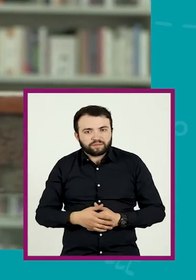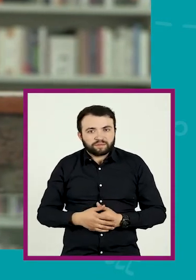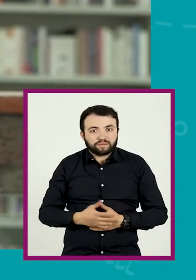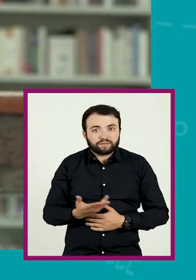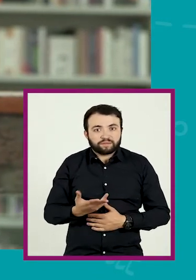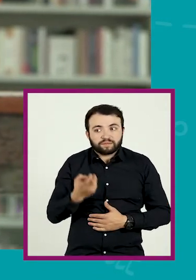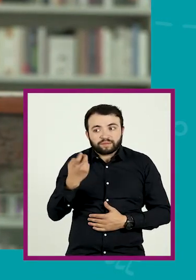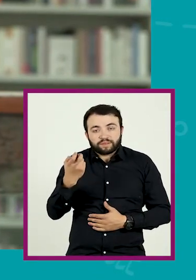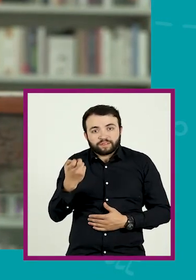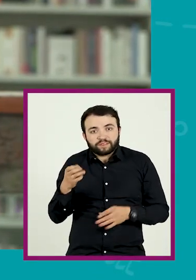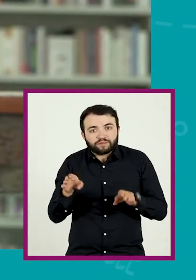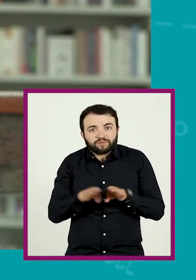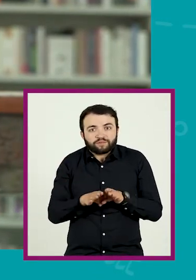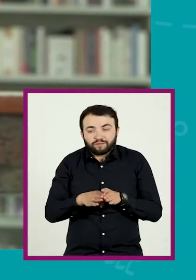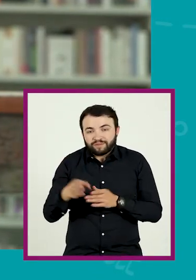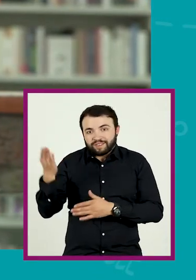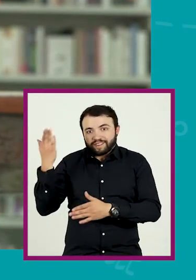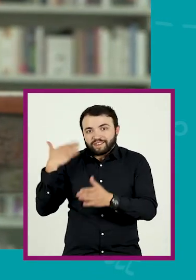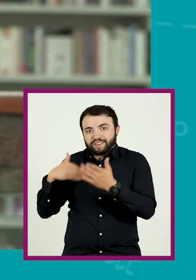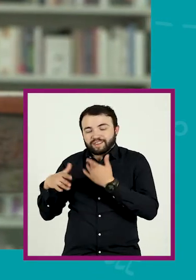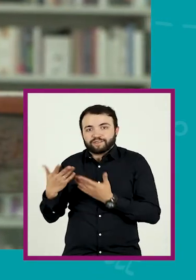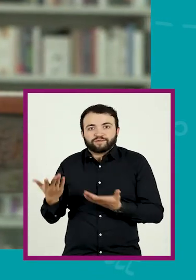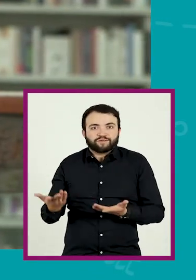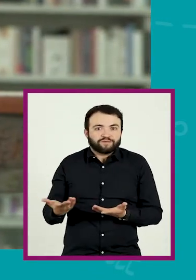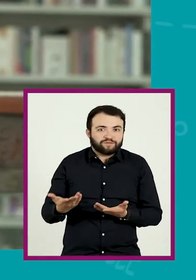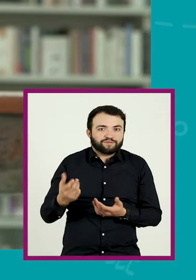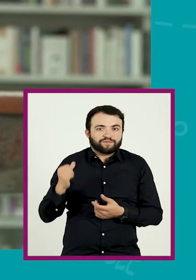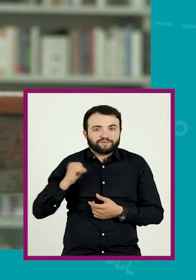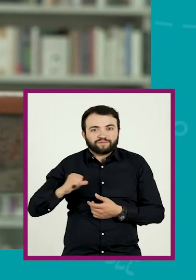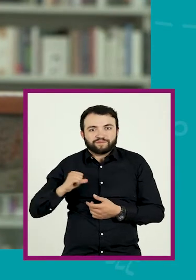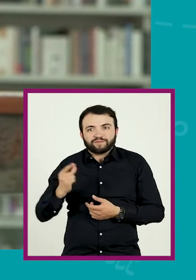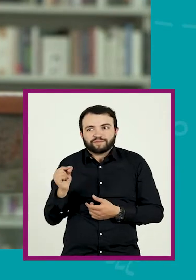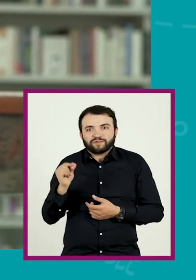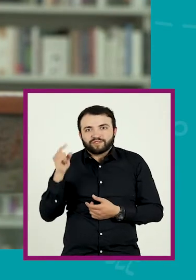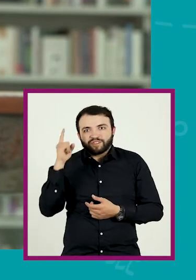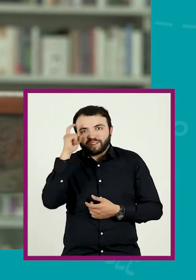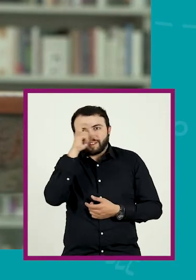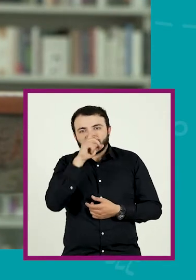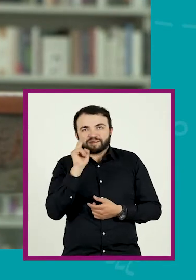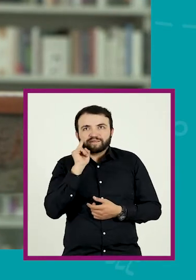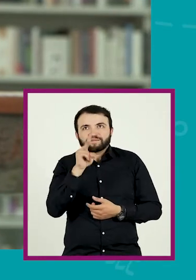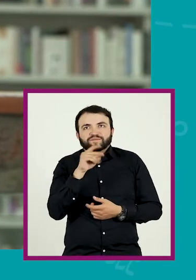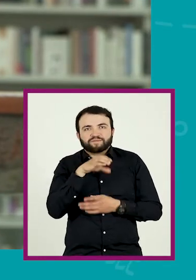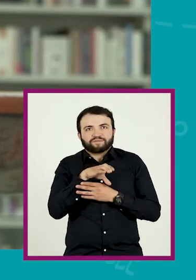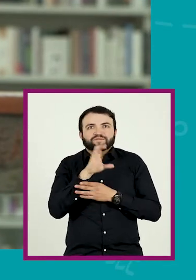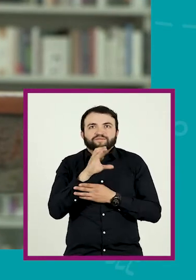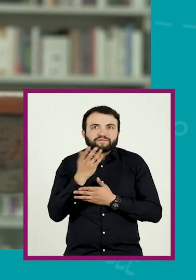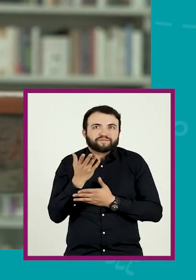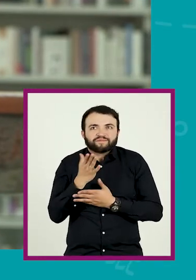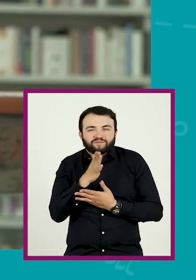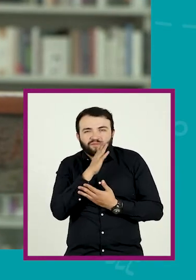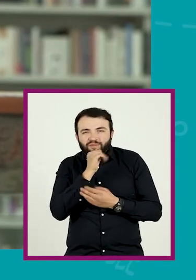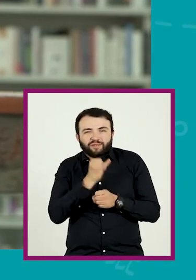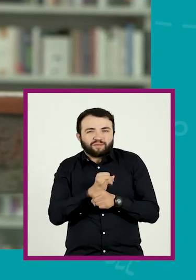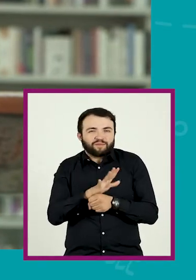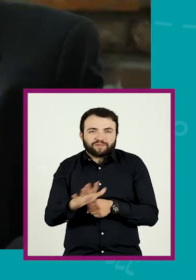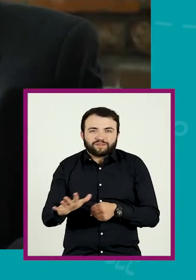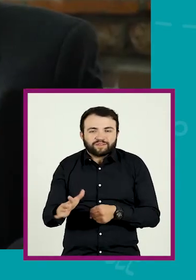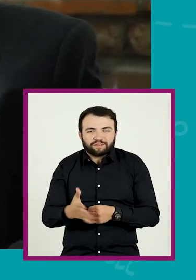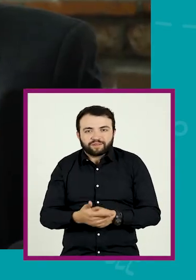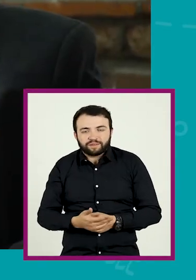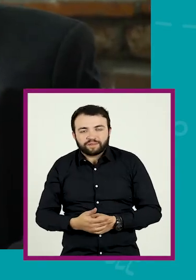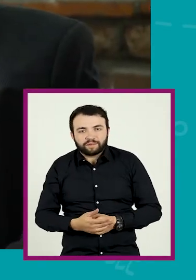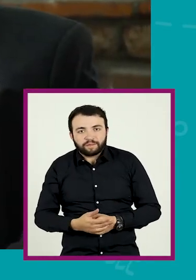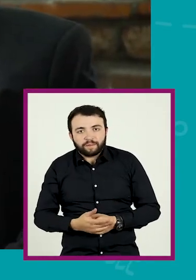recurrir a elementos metafísicos. Es un reto que para esa época es completamente inédito. Imposible. Claro.